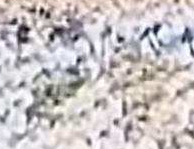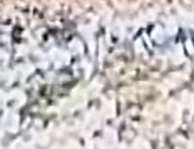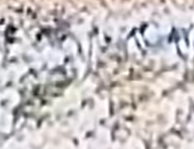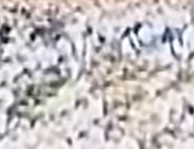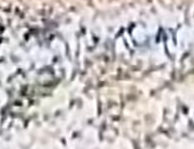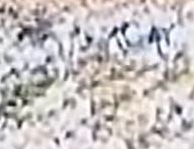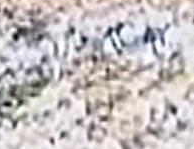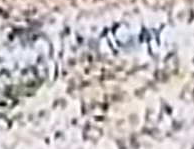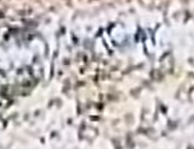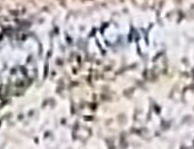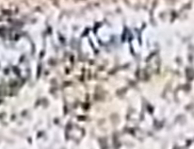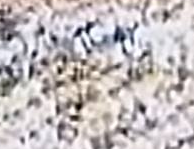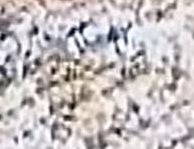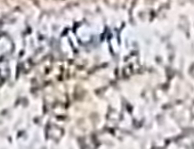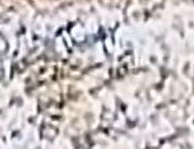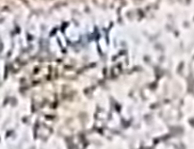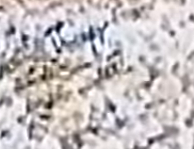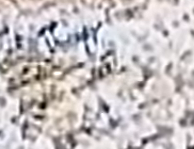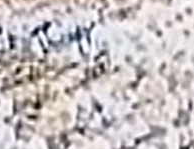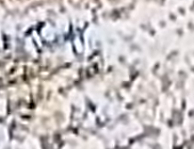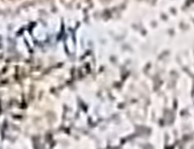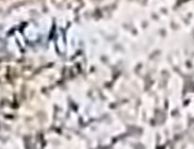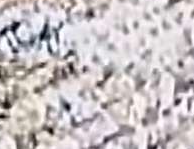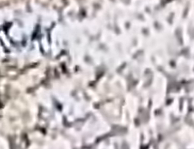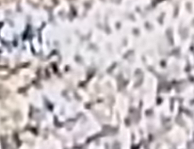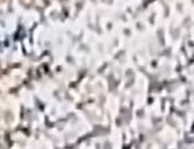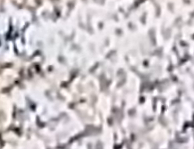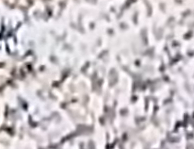ministro del Poder Popular para la Defensa.